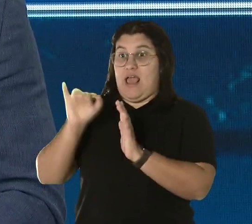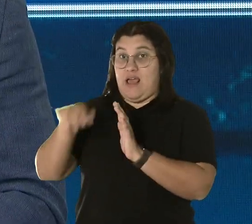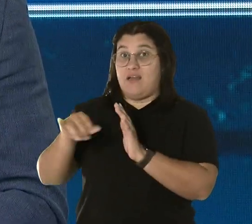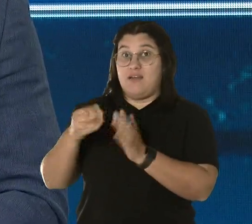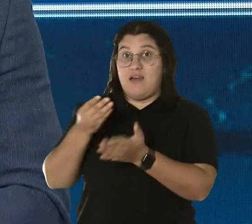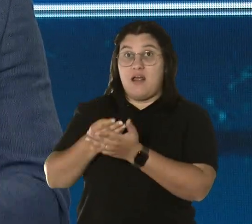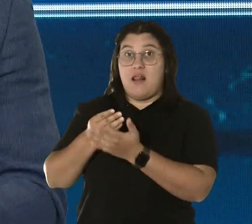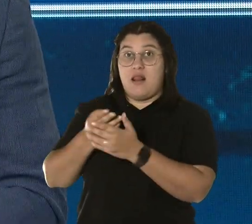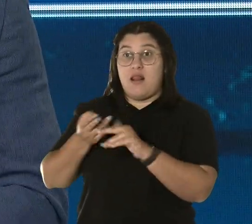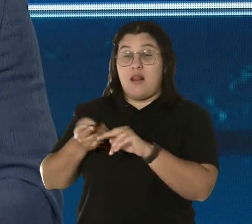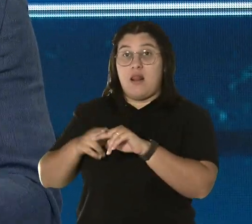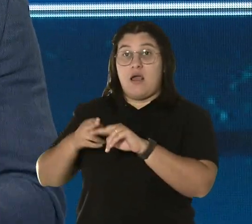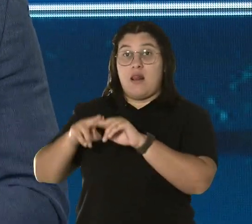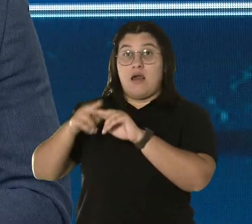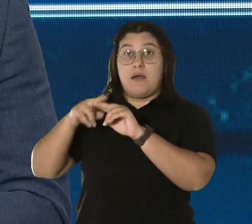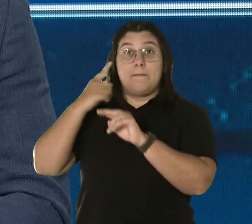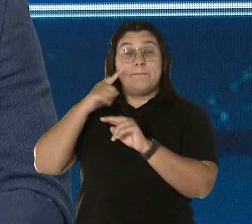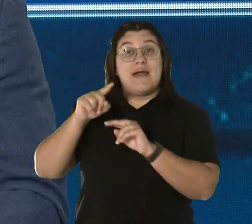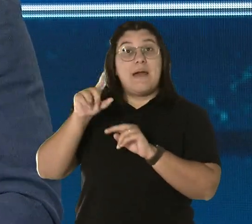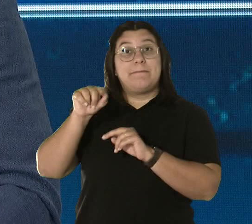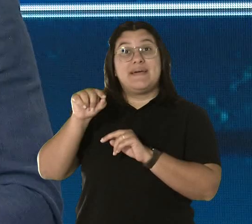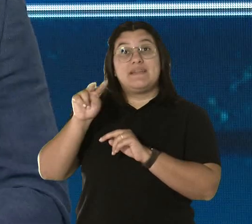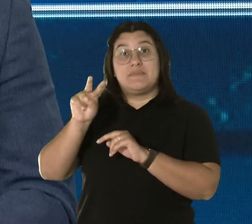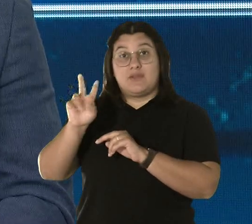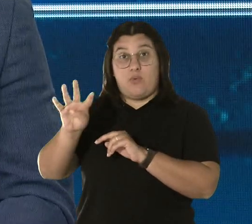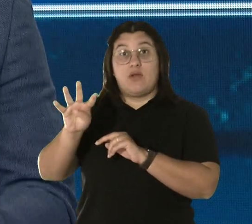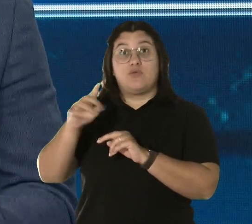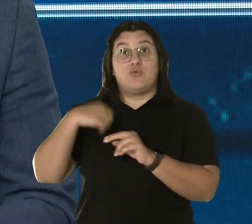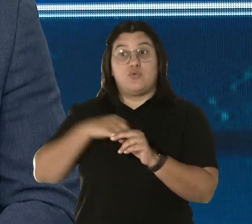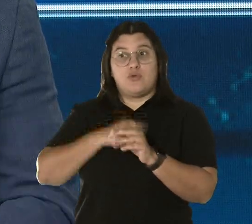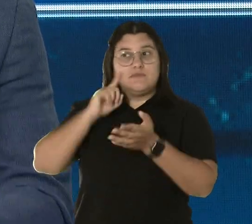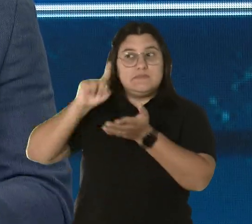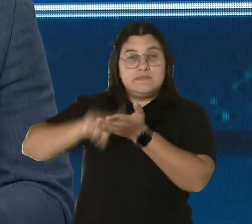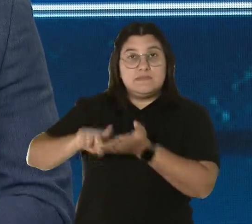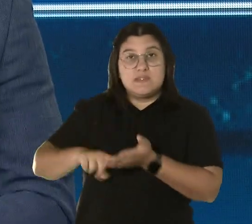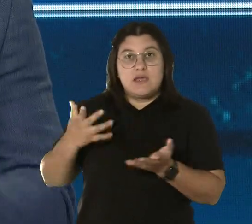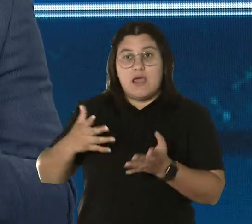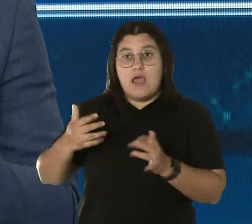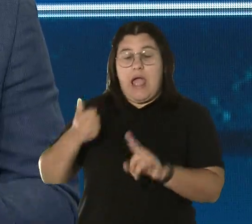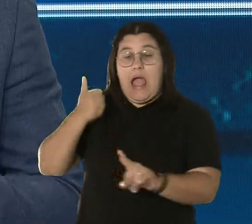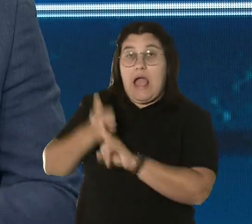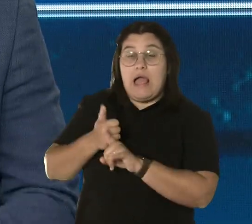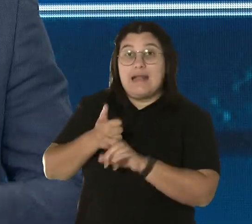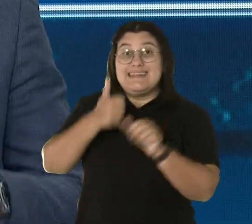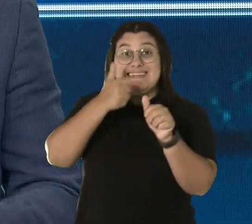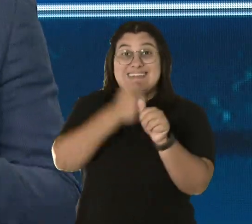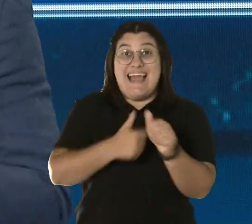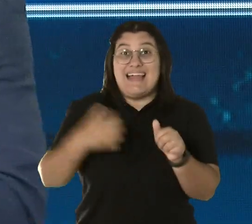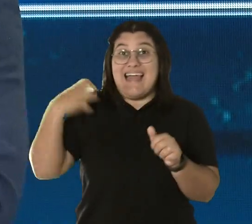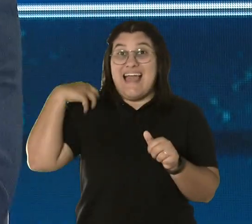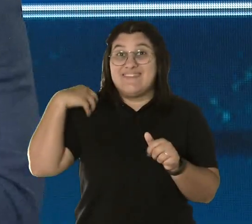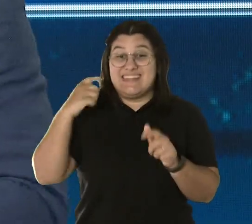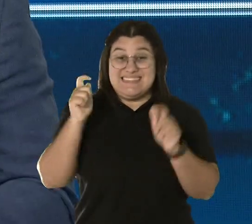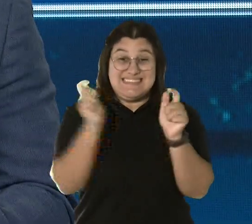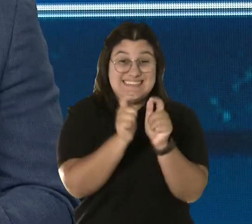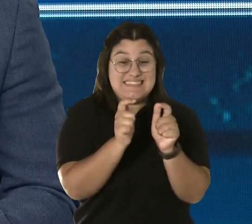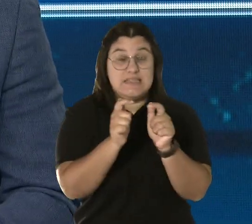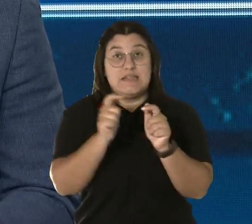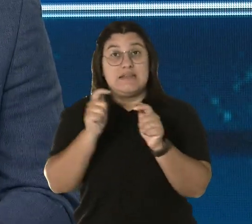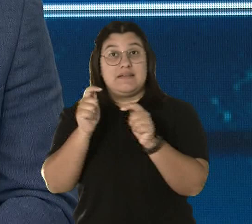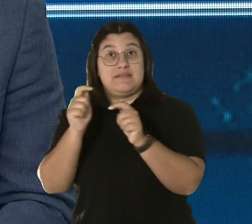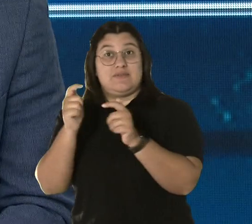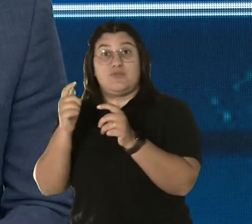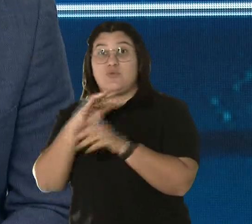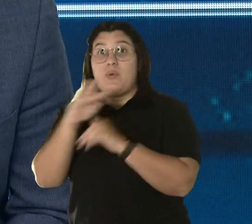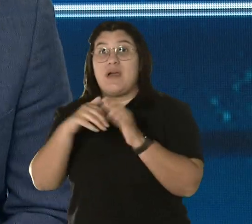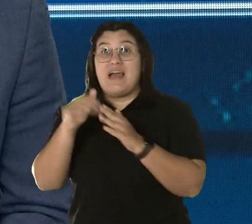salario. Para el 2024, según el estudio que nosotros hicimos, el impacto por empleado a cada patrono, pequeño, mediano o grande, iba a